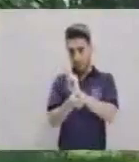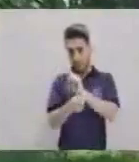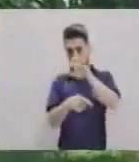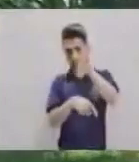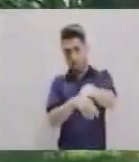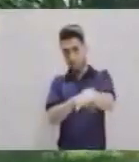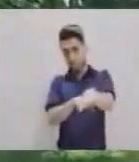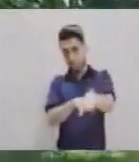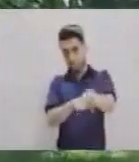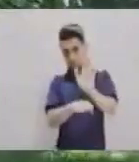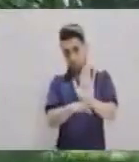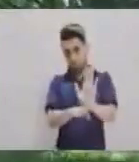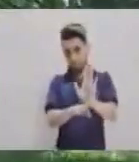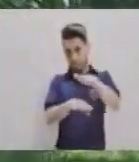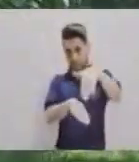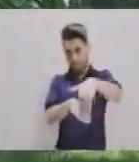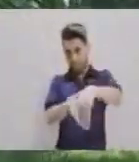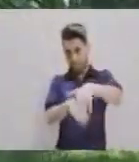Cambiamos.